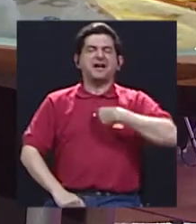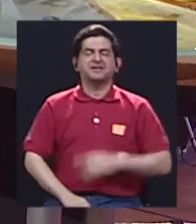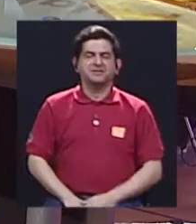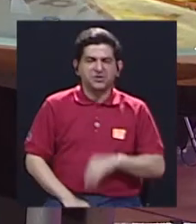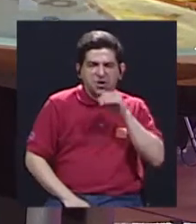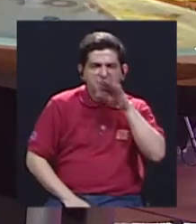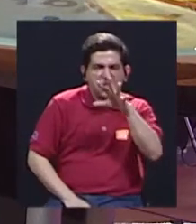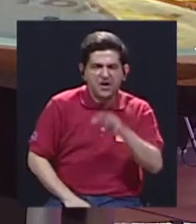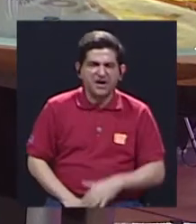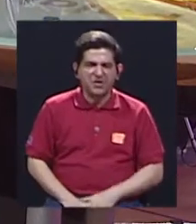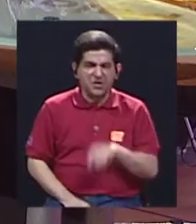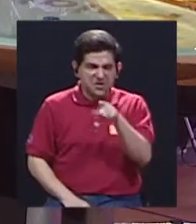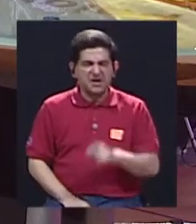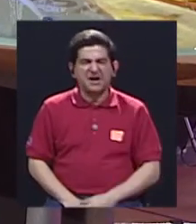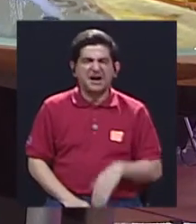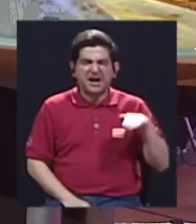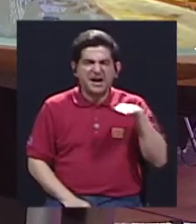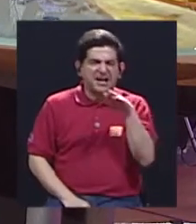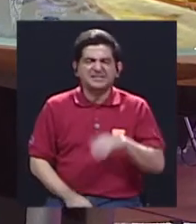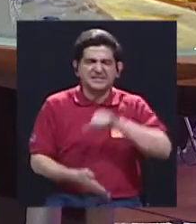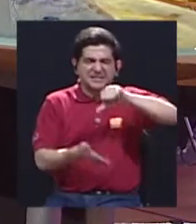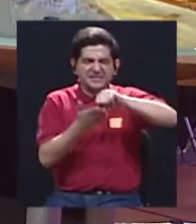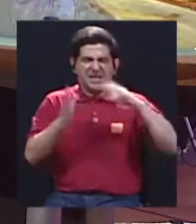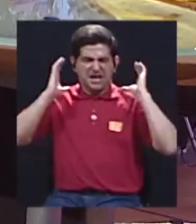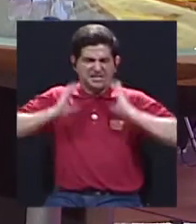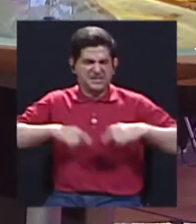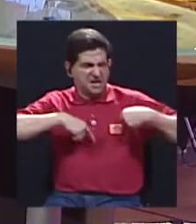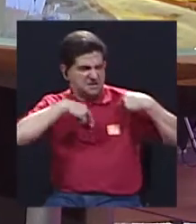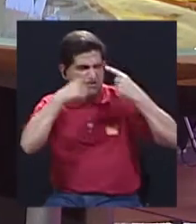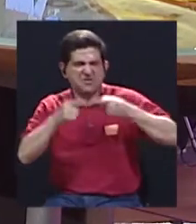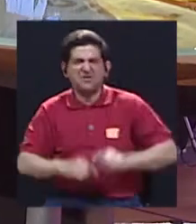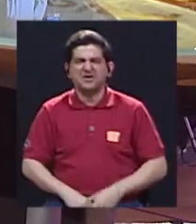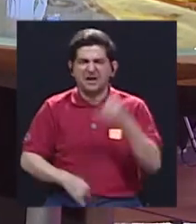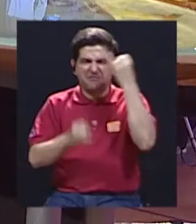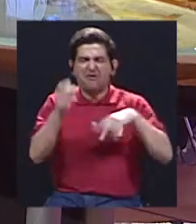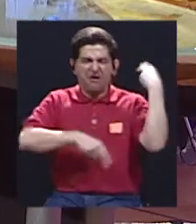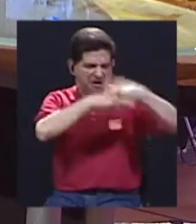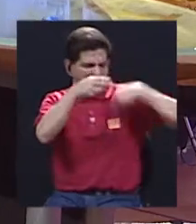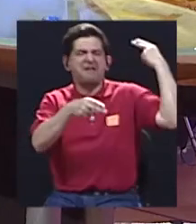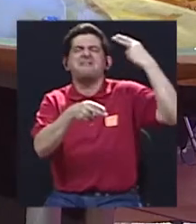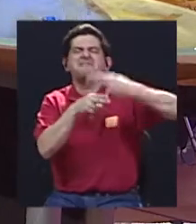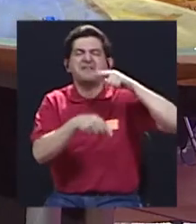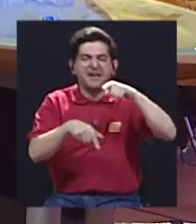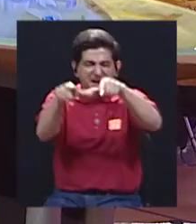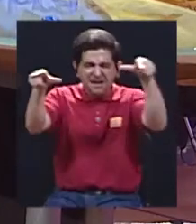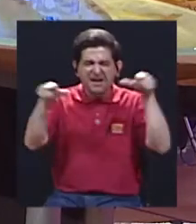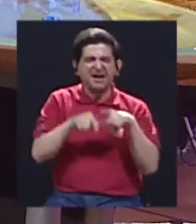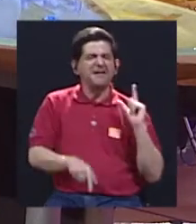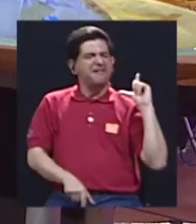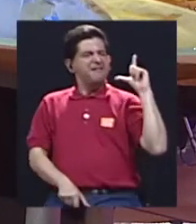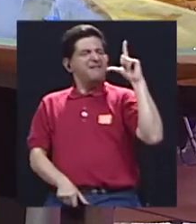dragón entonces toma a la serpiente del centro de su cuerpo y se la lleva a los confines del universo y allá en los confines del universo de la serpiente